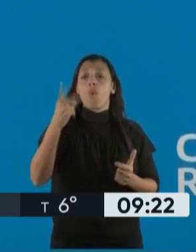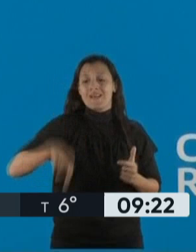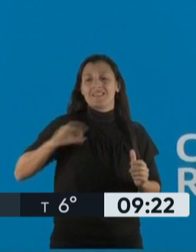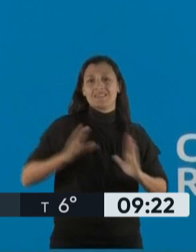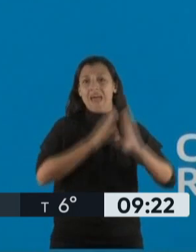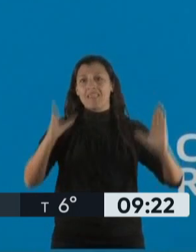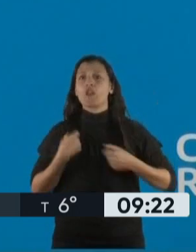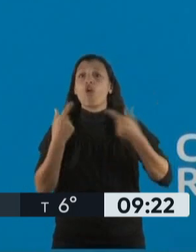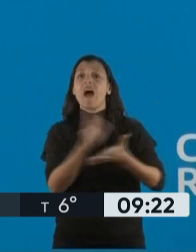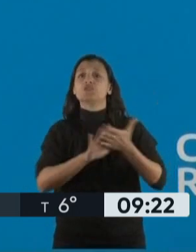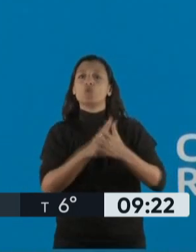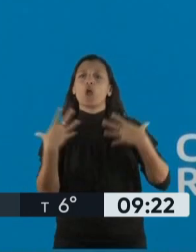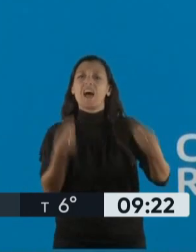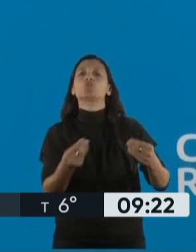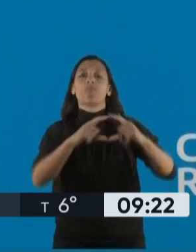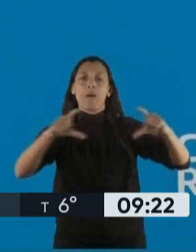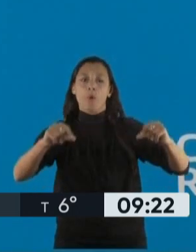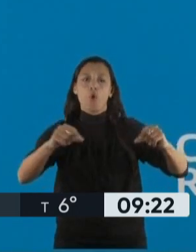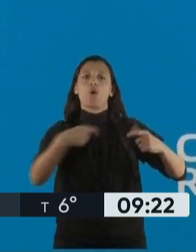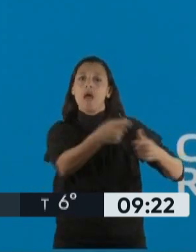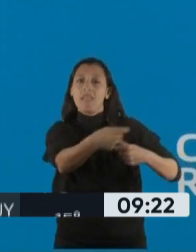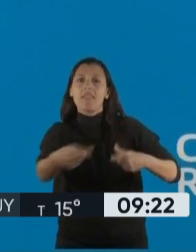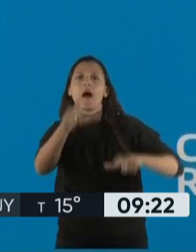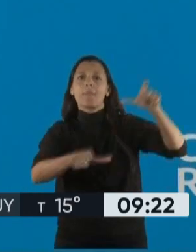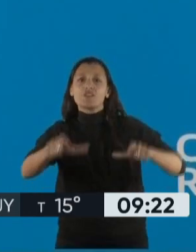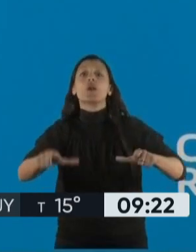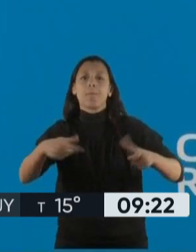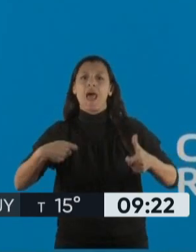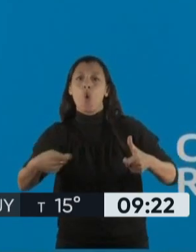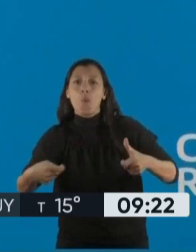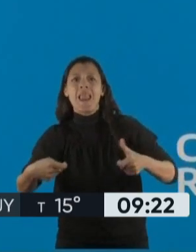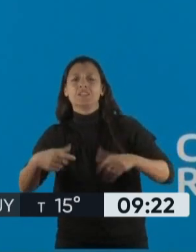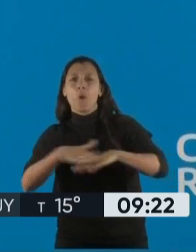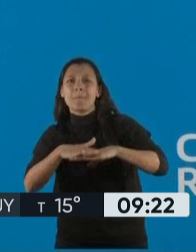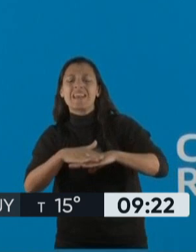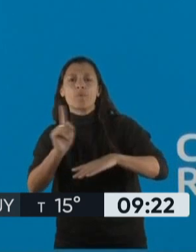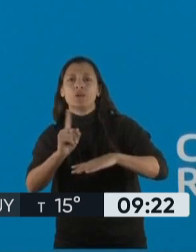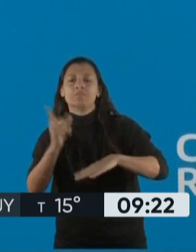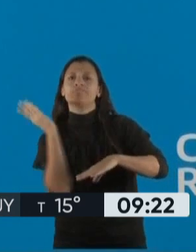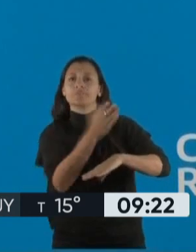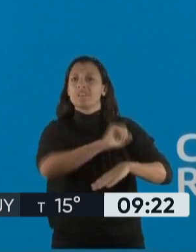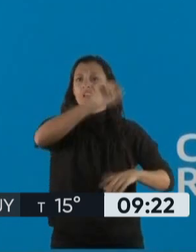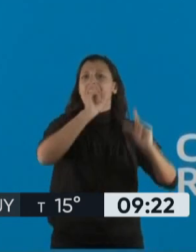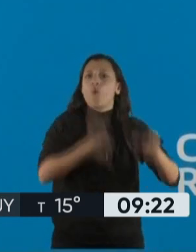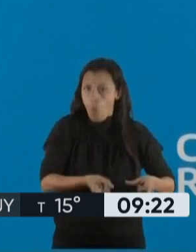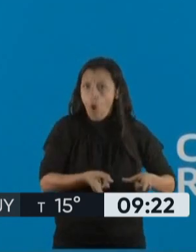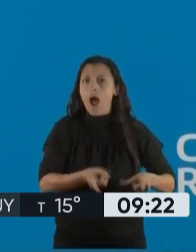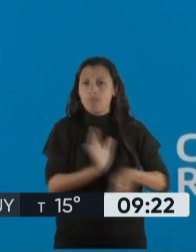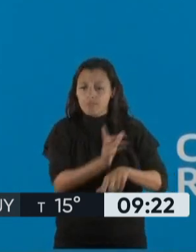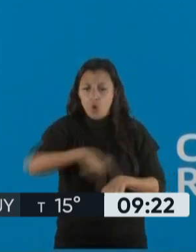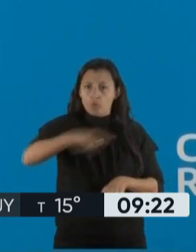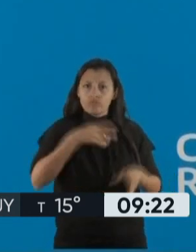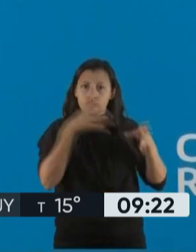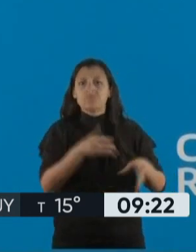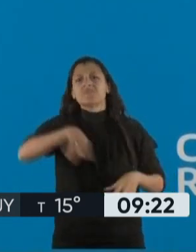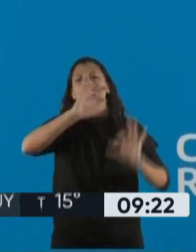dado bonos extraordinarios para que las jubilaciones y pensiones no pierdan con la inflación. ¿Que es una jubilación baja y que